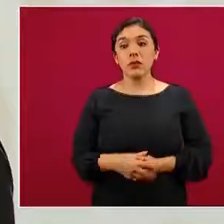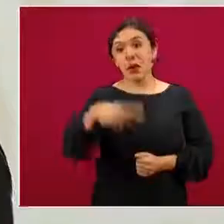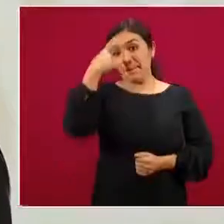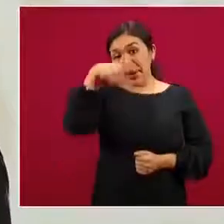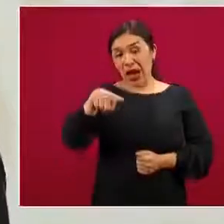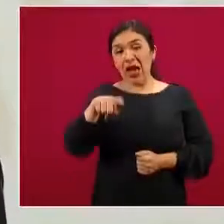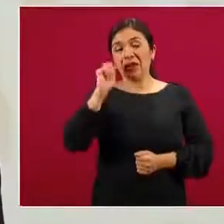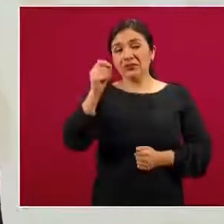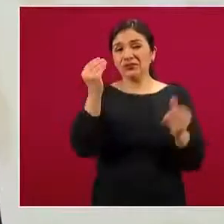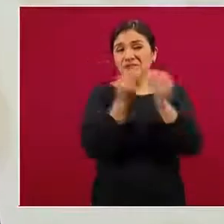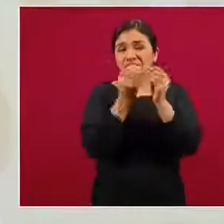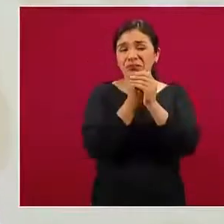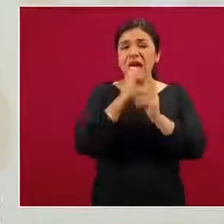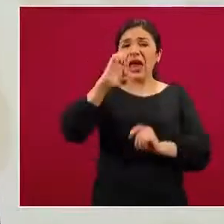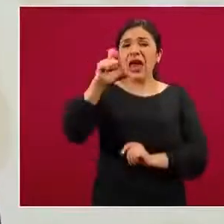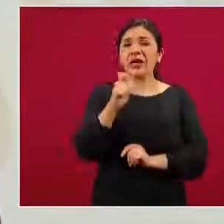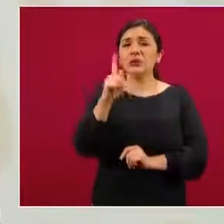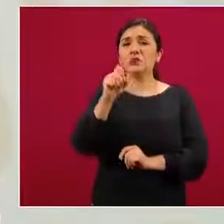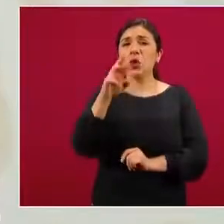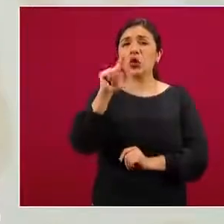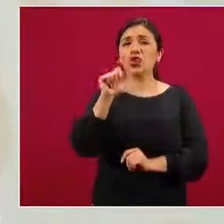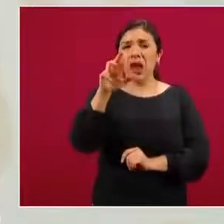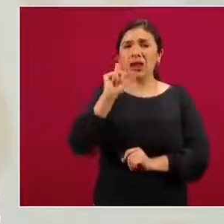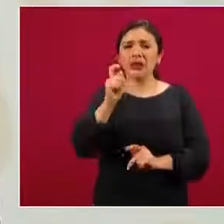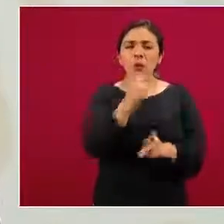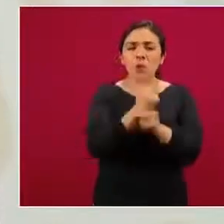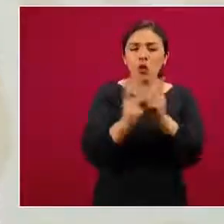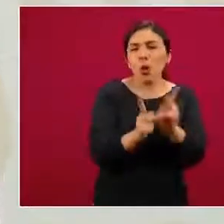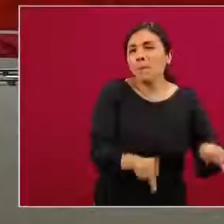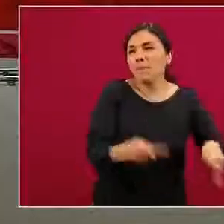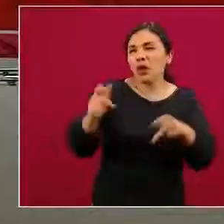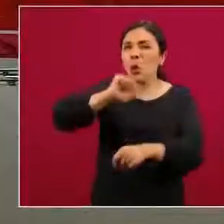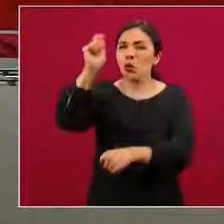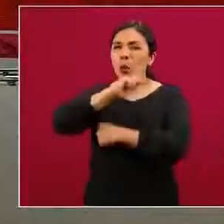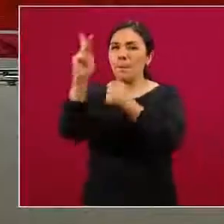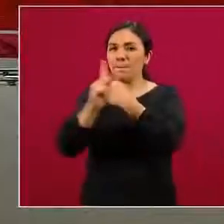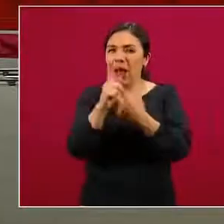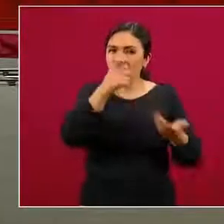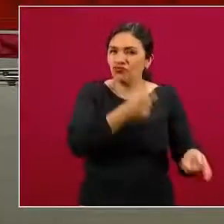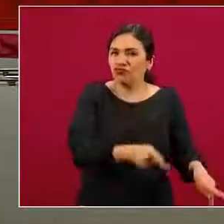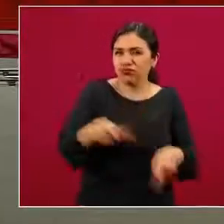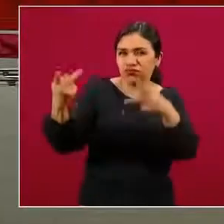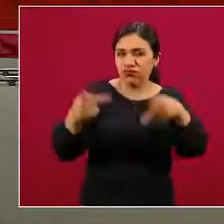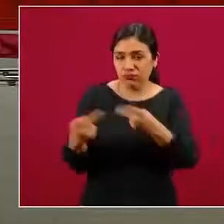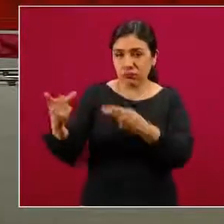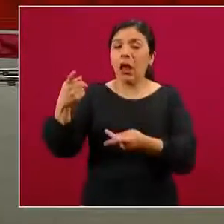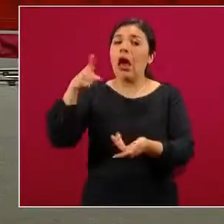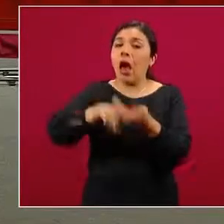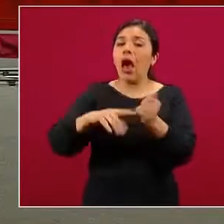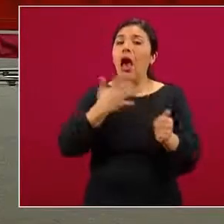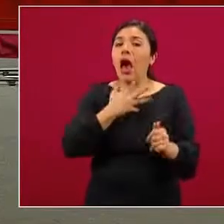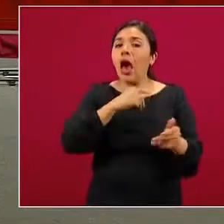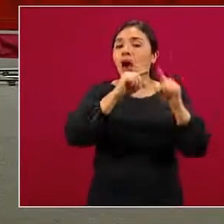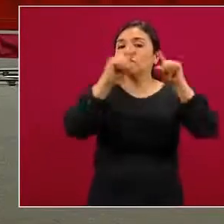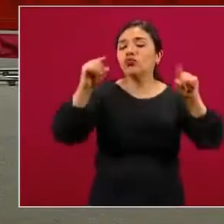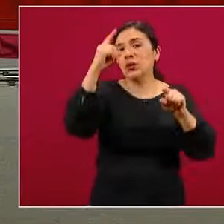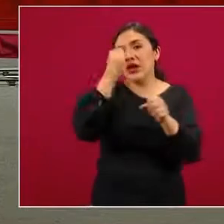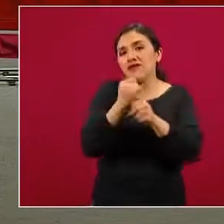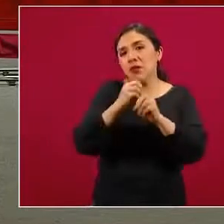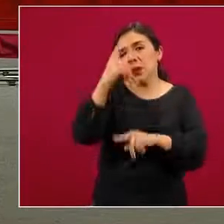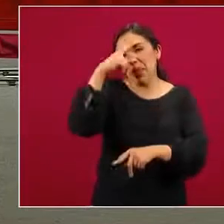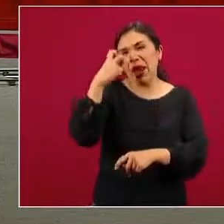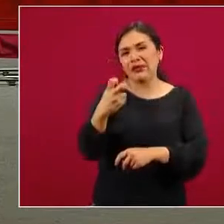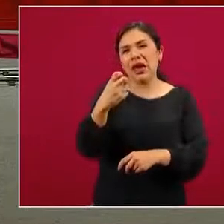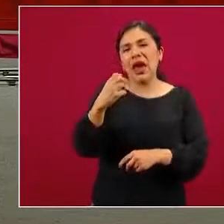justamente, ahí tenemos la información del evento de Mujer Exporta MX y también algo que